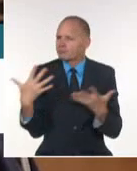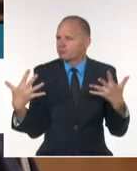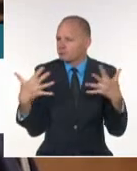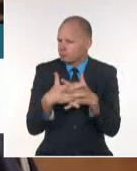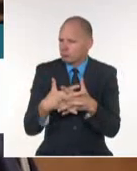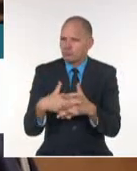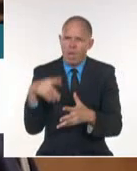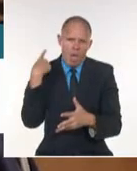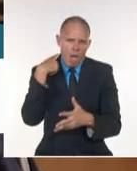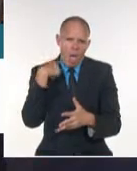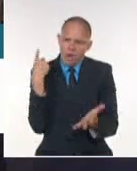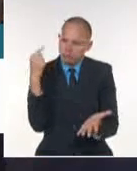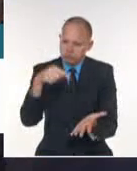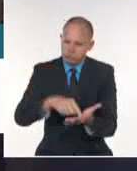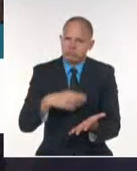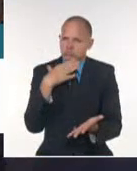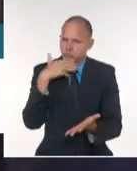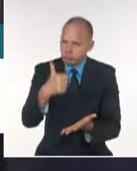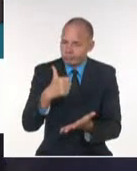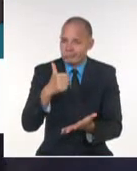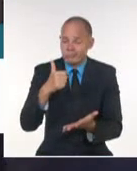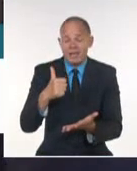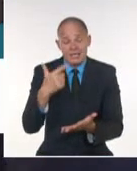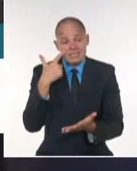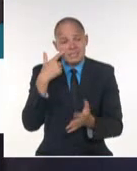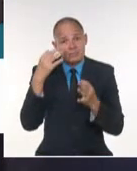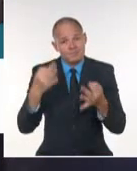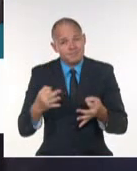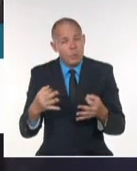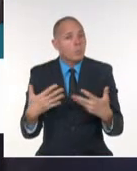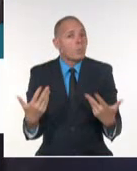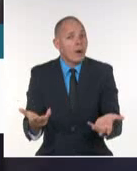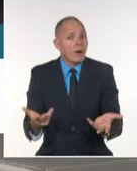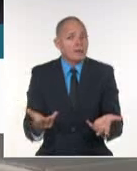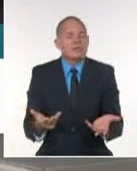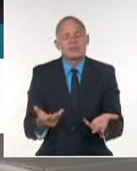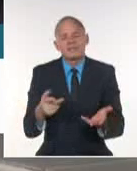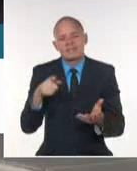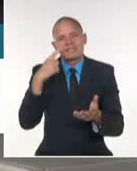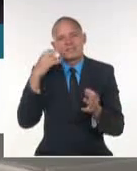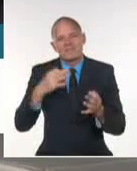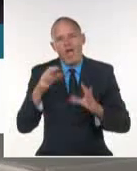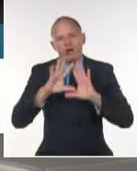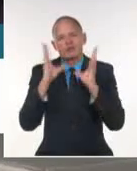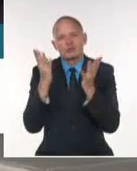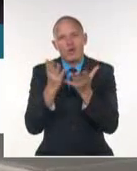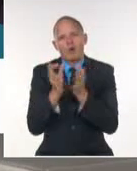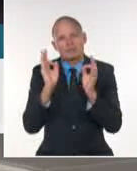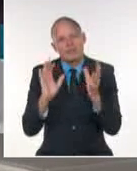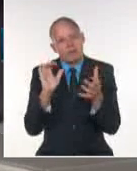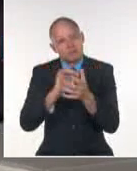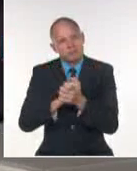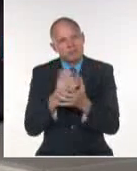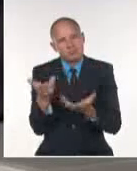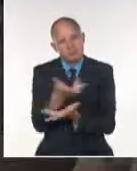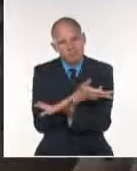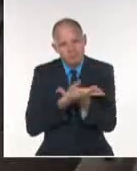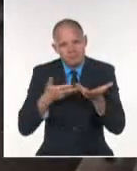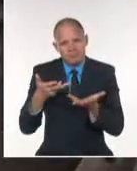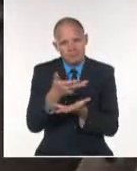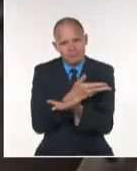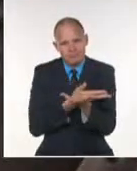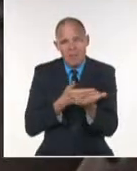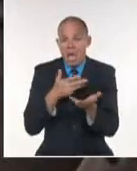ambos gobiernos y pueblos, los cuales, acotó, están sustentados en una permanente amistad. Durante el encuentro